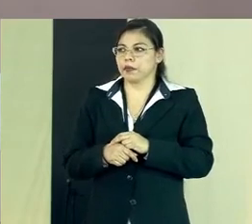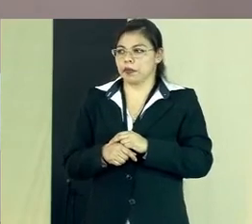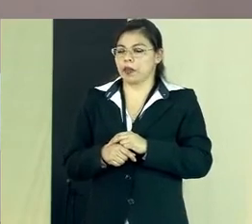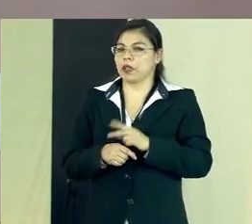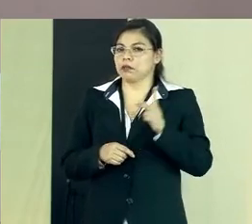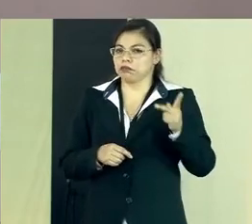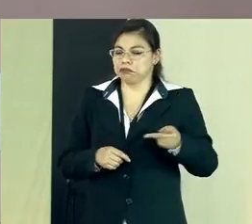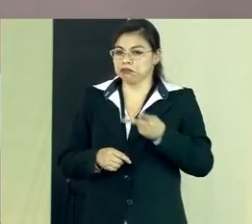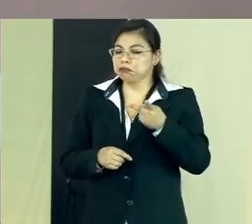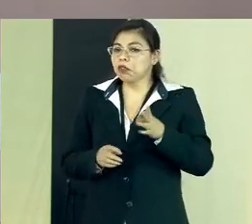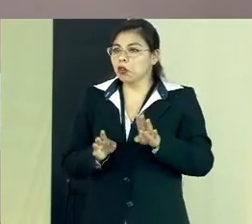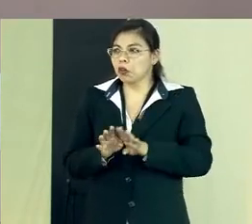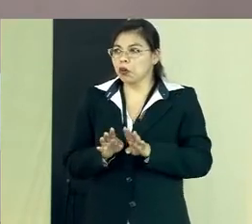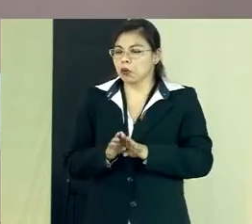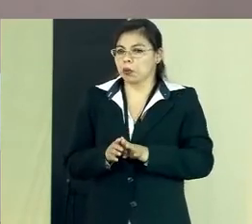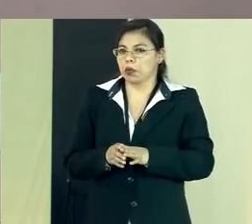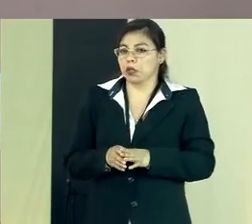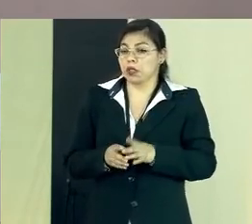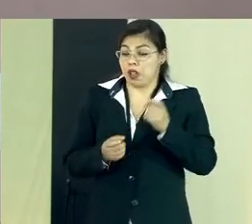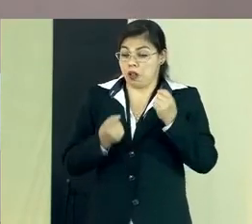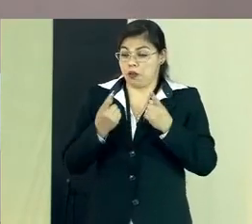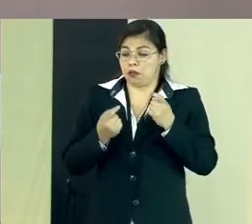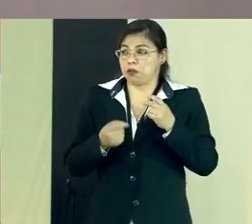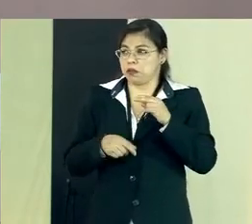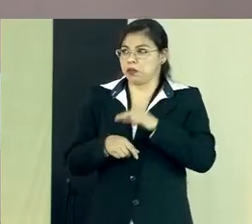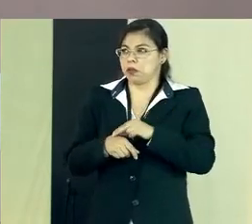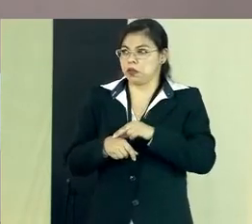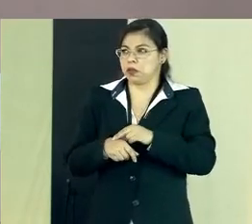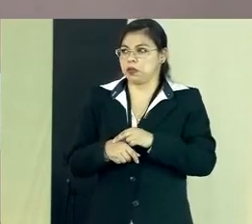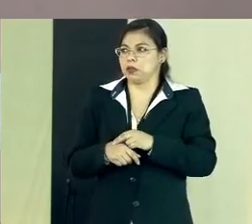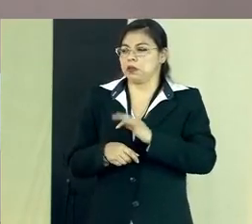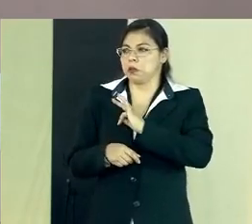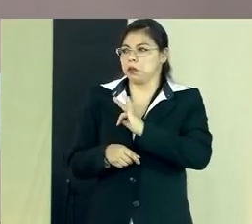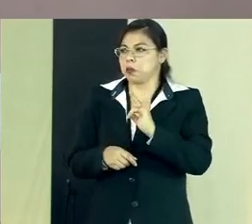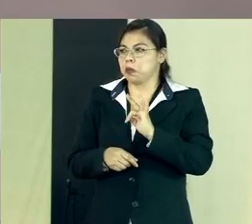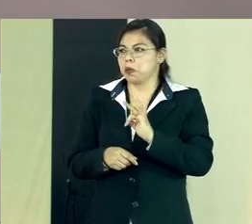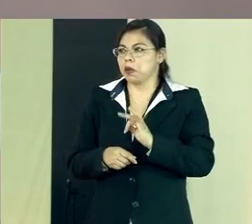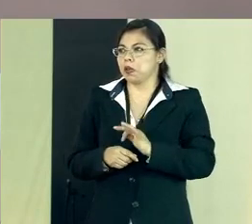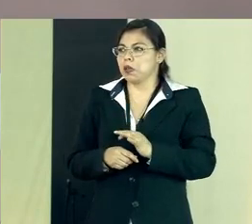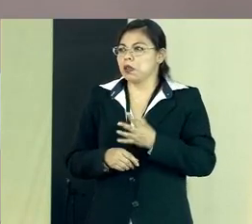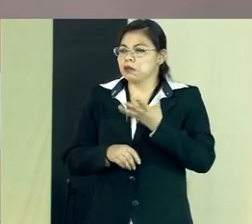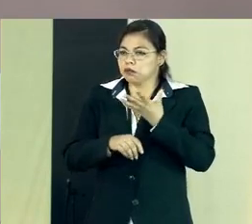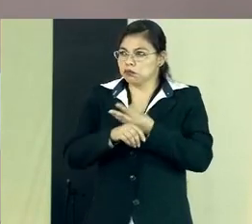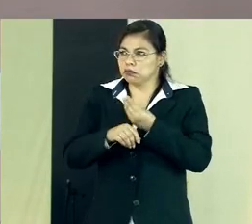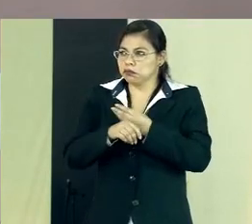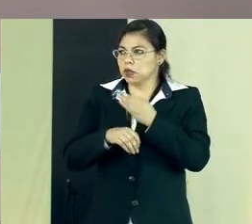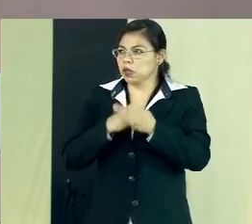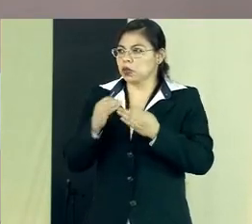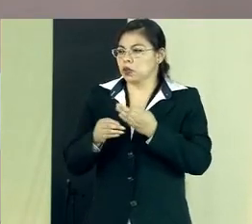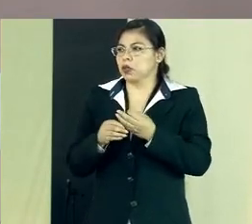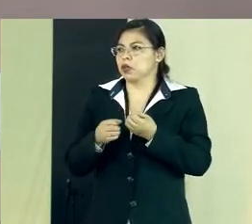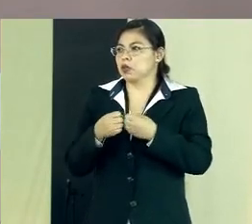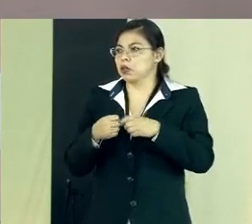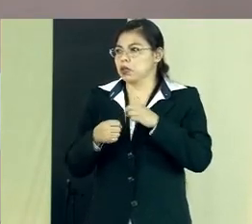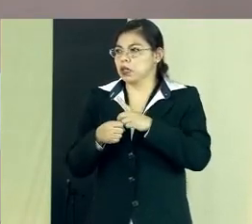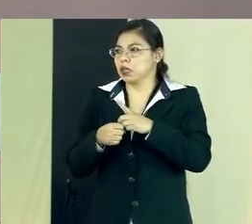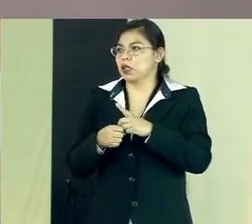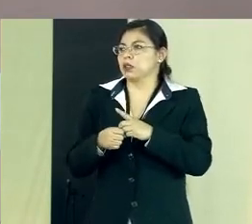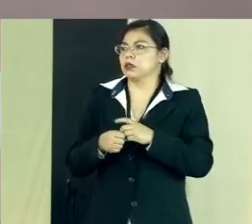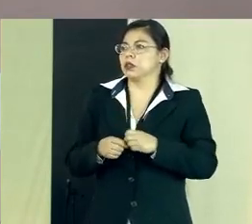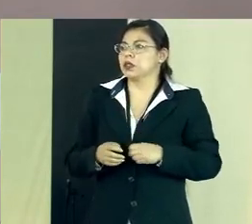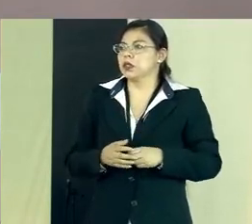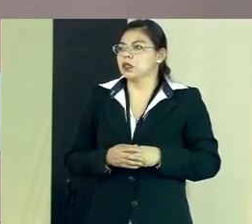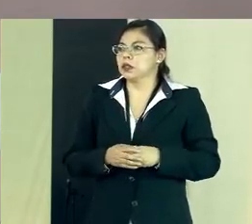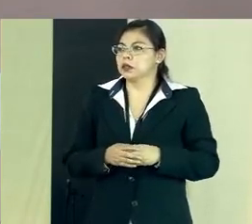preguntas aunque los médicos lo pueden arreglar todos los males de la sociedad ni ser trabajadores